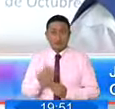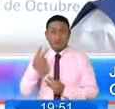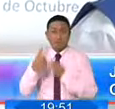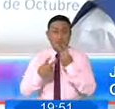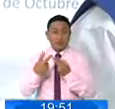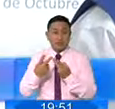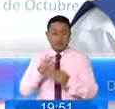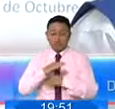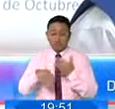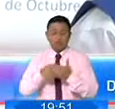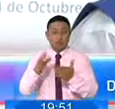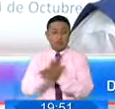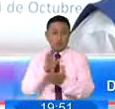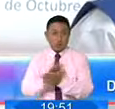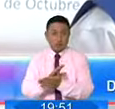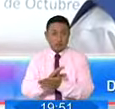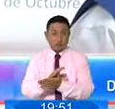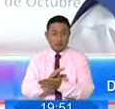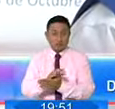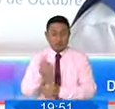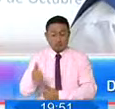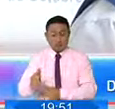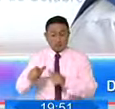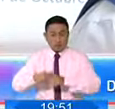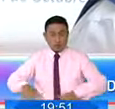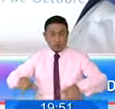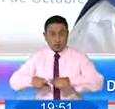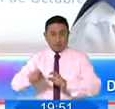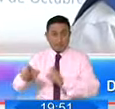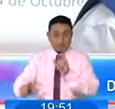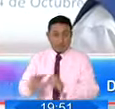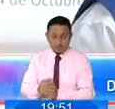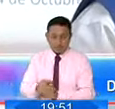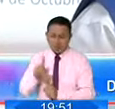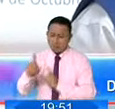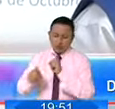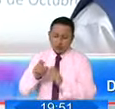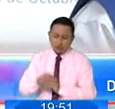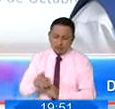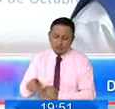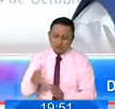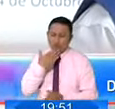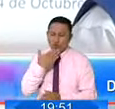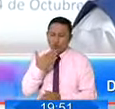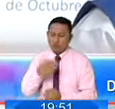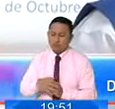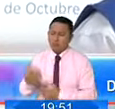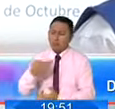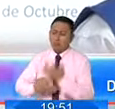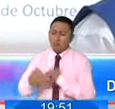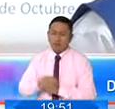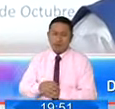unidades educativas para en el lugar dialogar, conocer de qué manera se